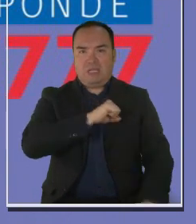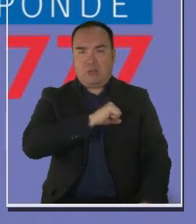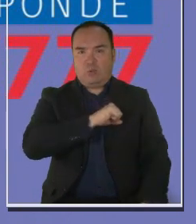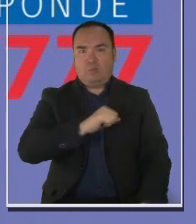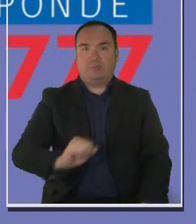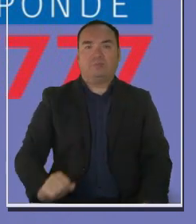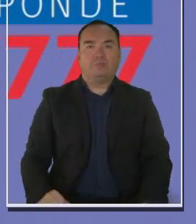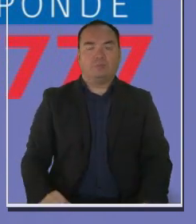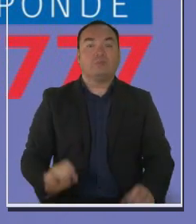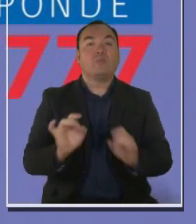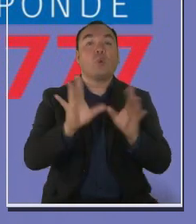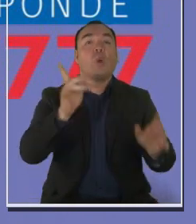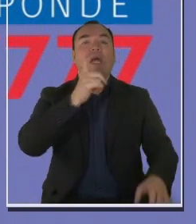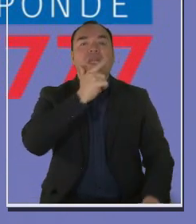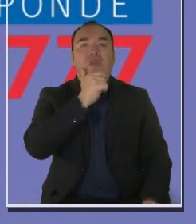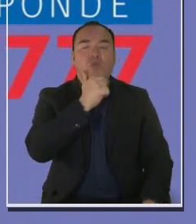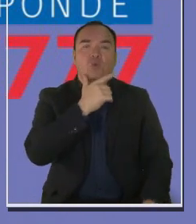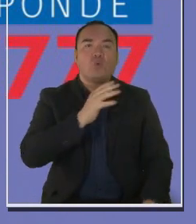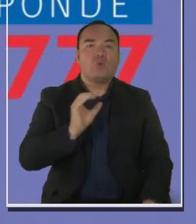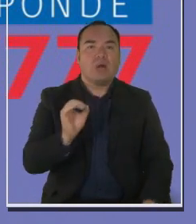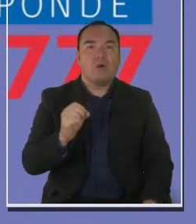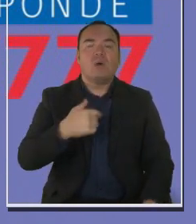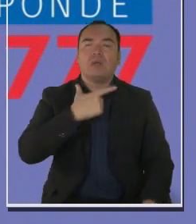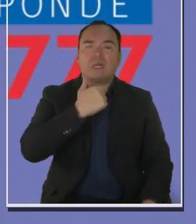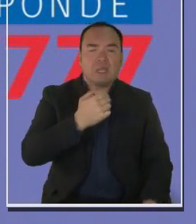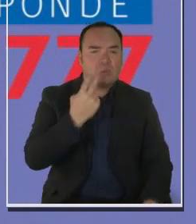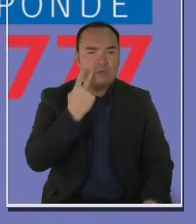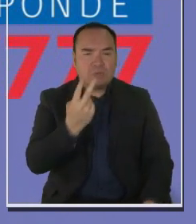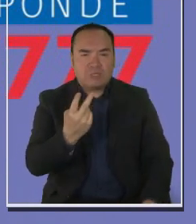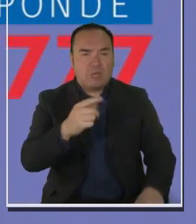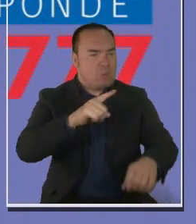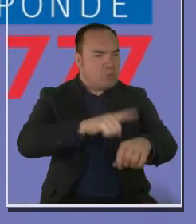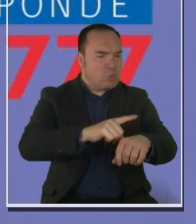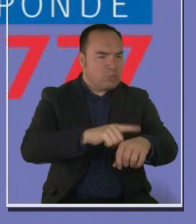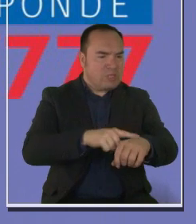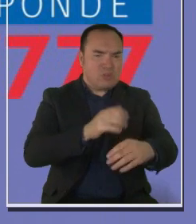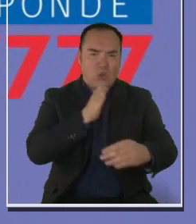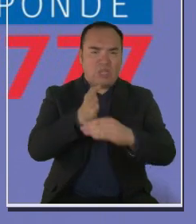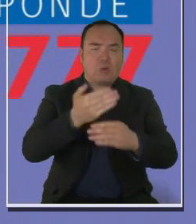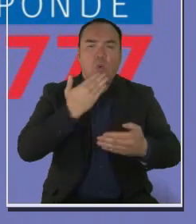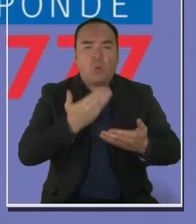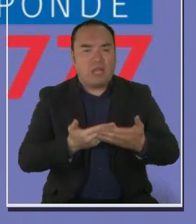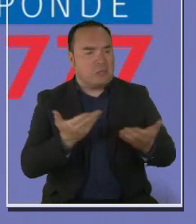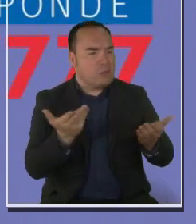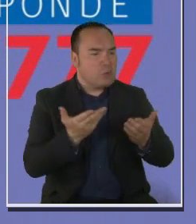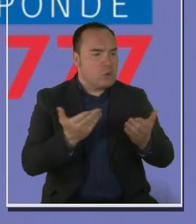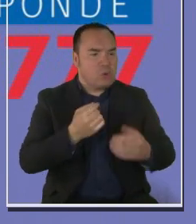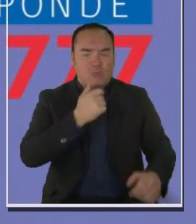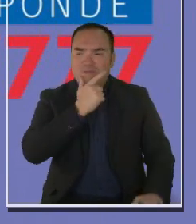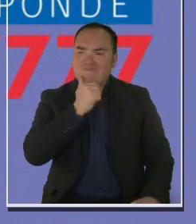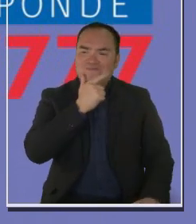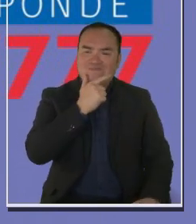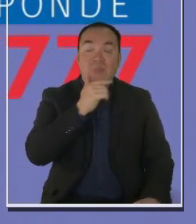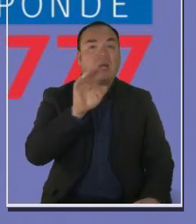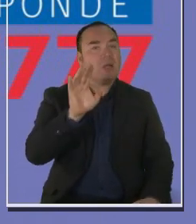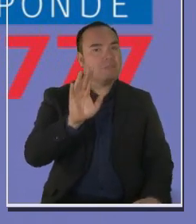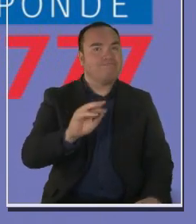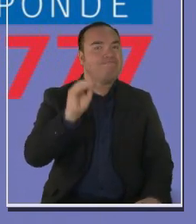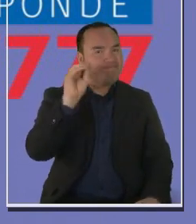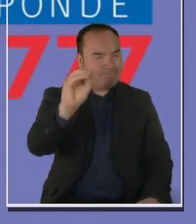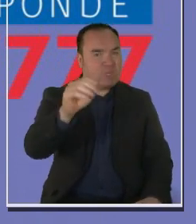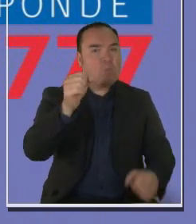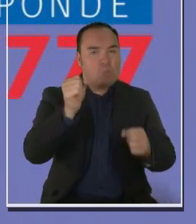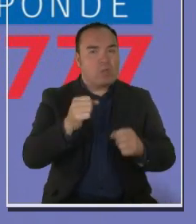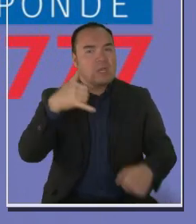Si tenemos dudas y necesitamos entender en qué momento acudir y a qué dispositivo ir, recuerden que pueden